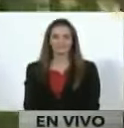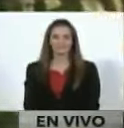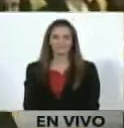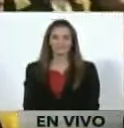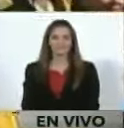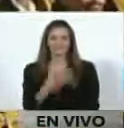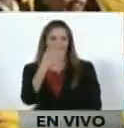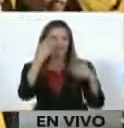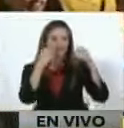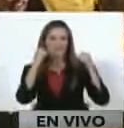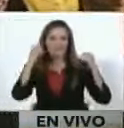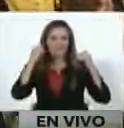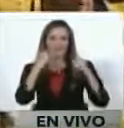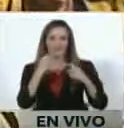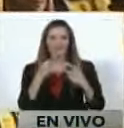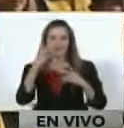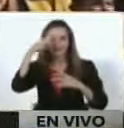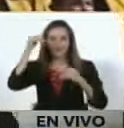Que Dios los bendiga.